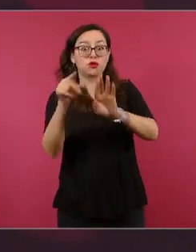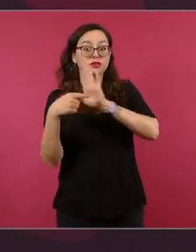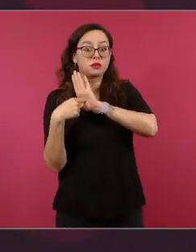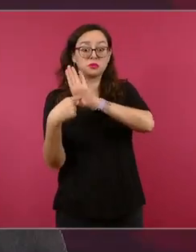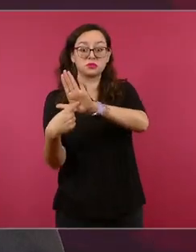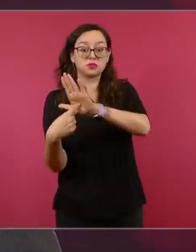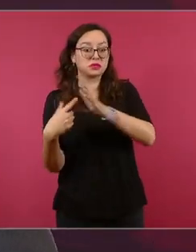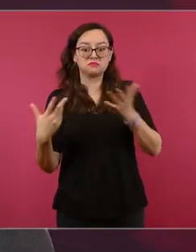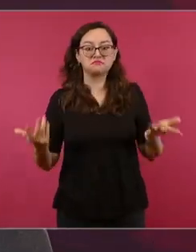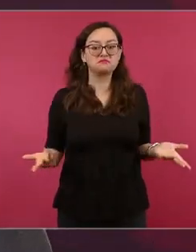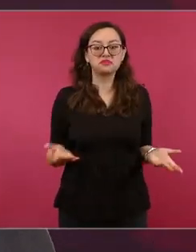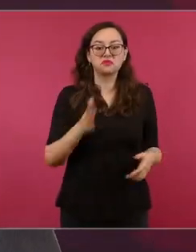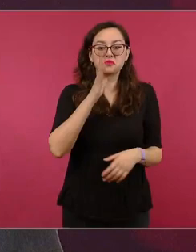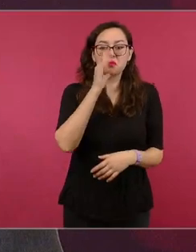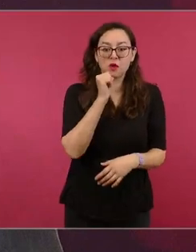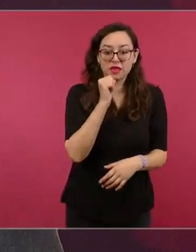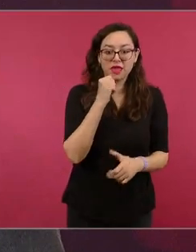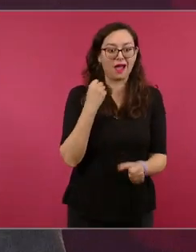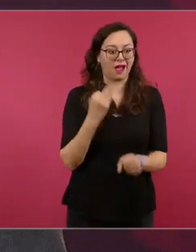un diálogo así,